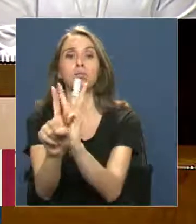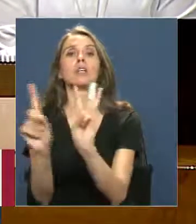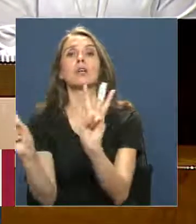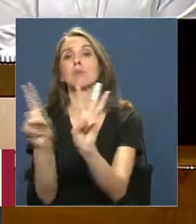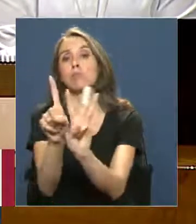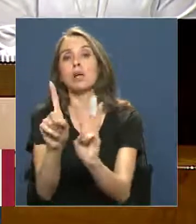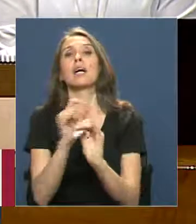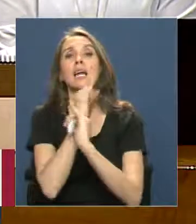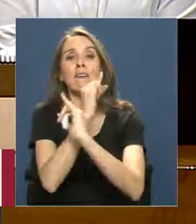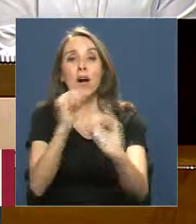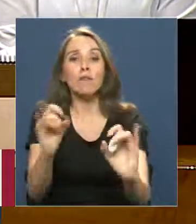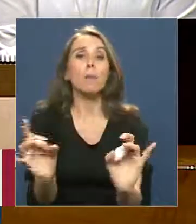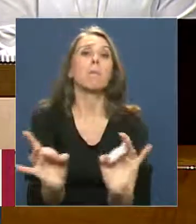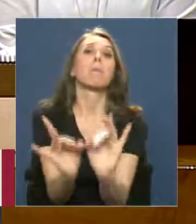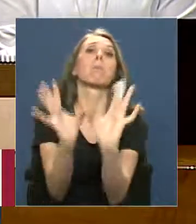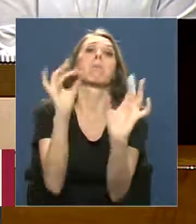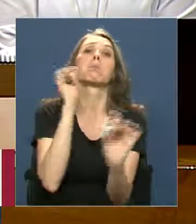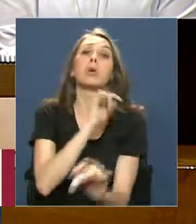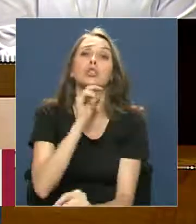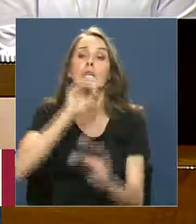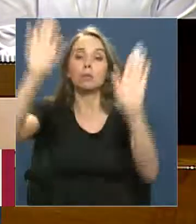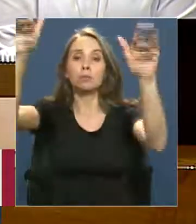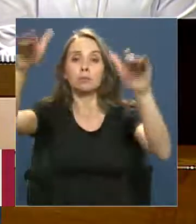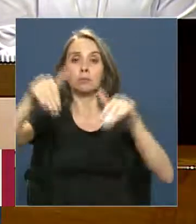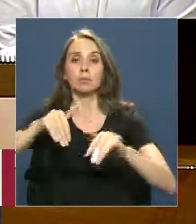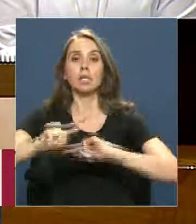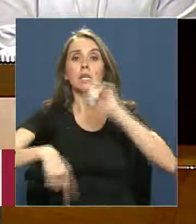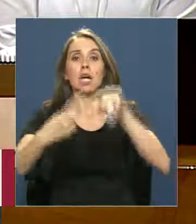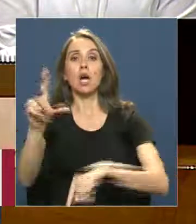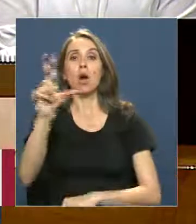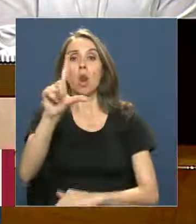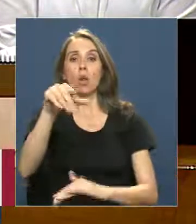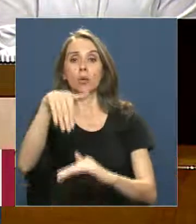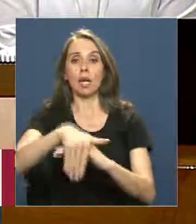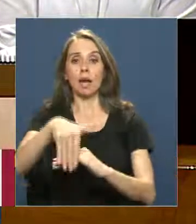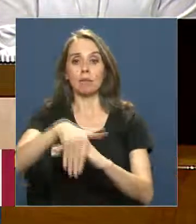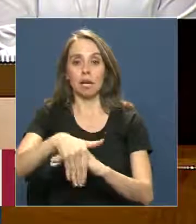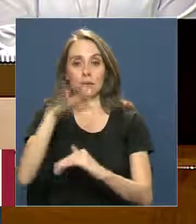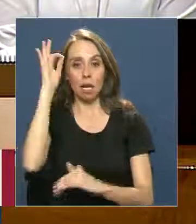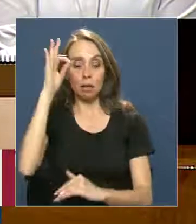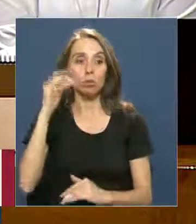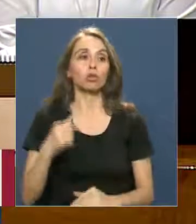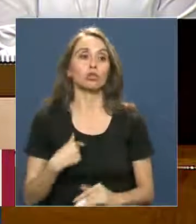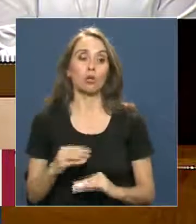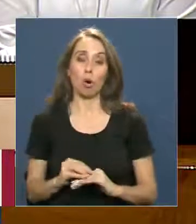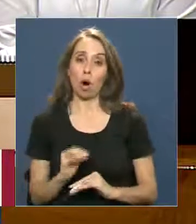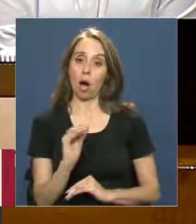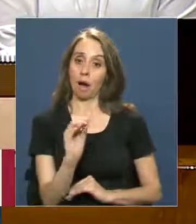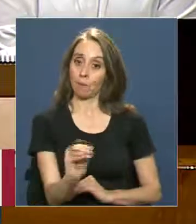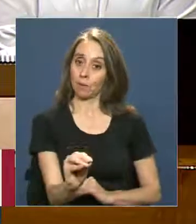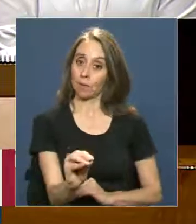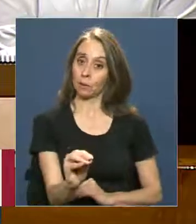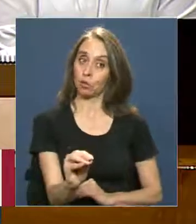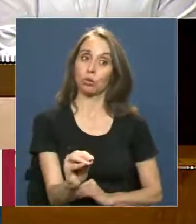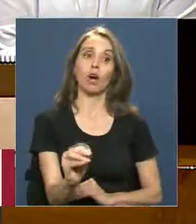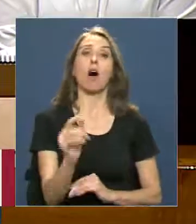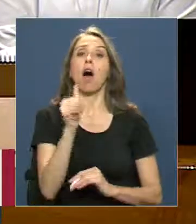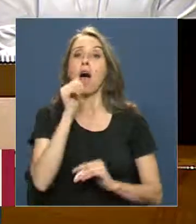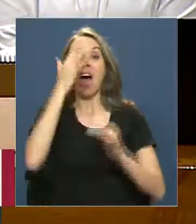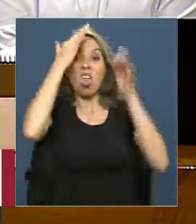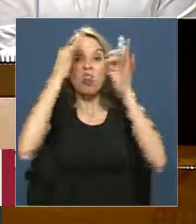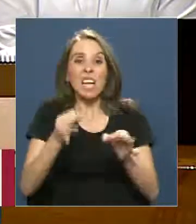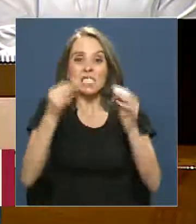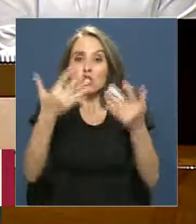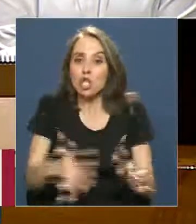inmediato por si tuviésemos que ser convocados el lunes en la tarde. Esto se los quiero advertir, no es decisión tomada, va